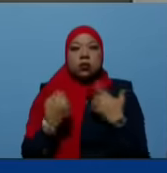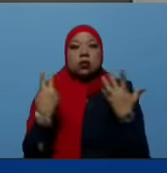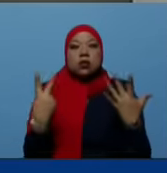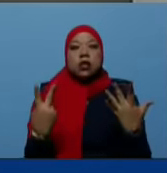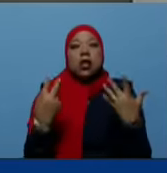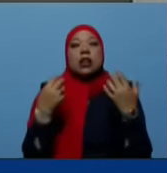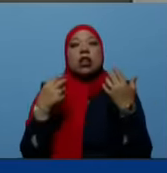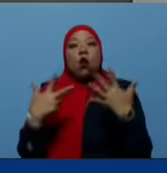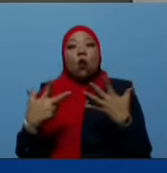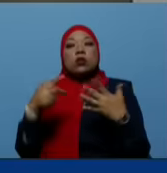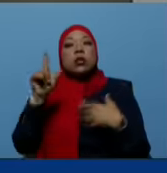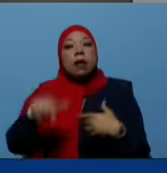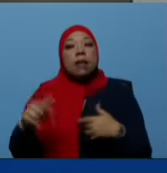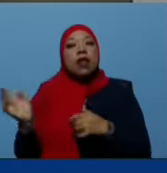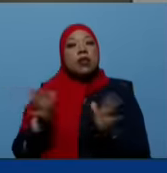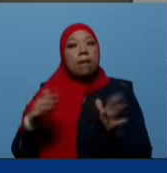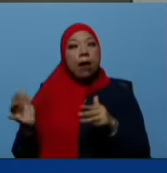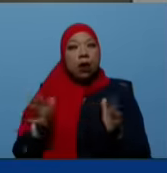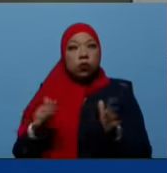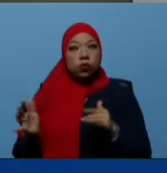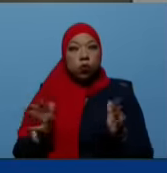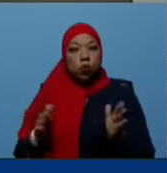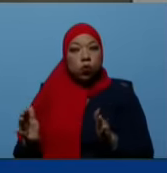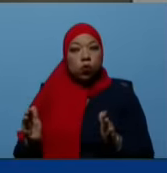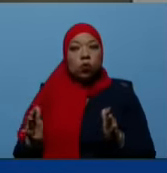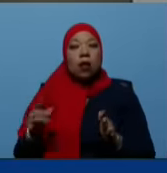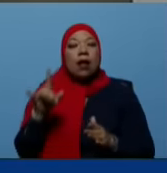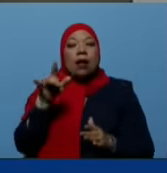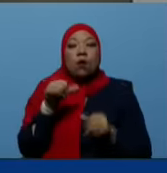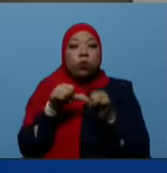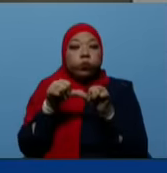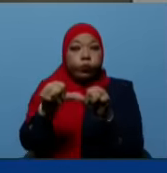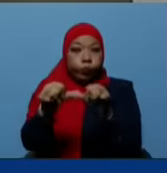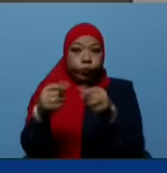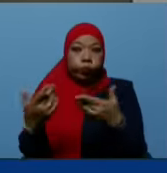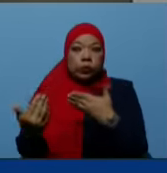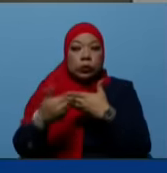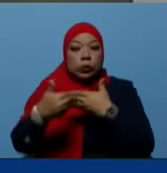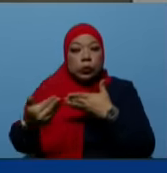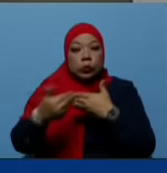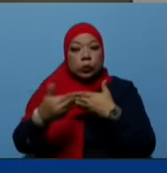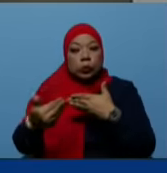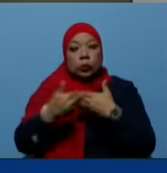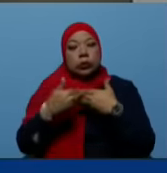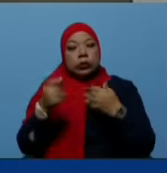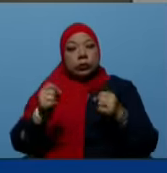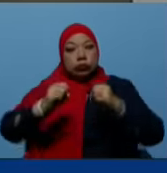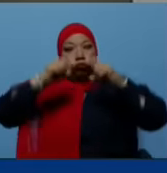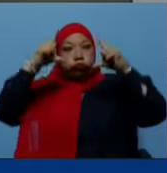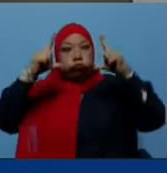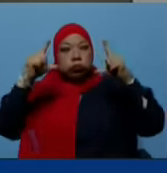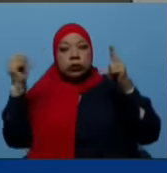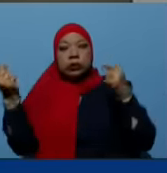8 y 9 de marzo, de manera brutal, sorpresiva,